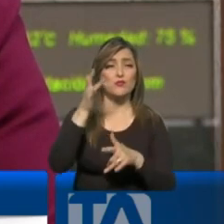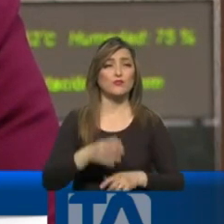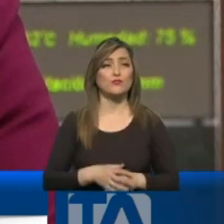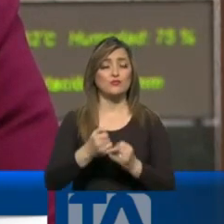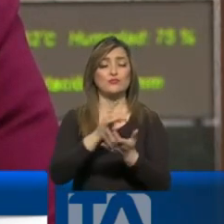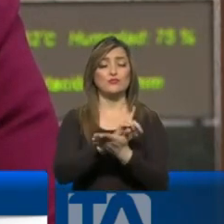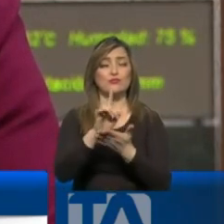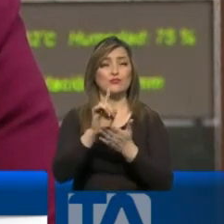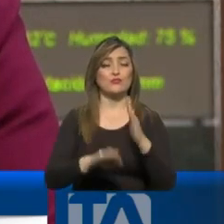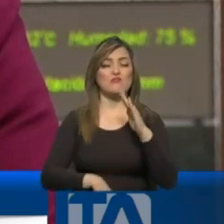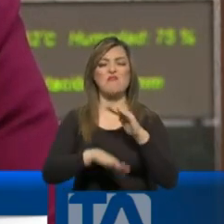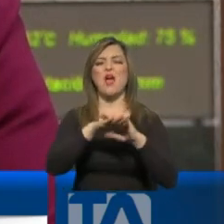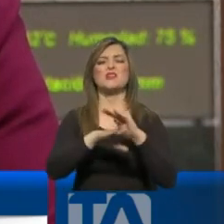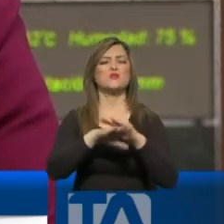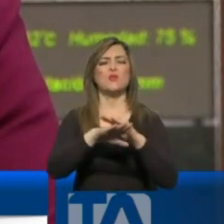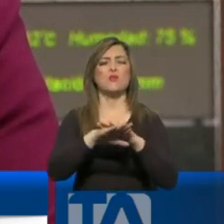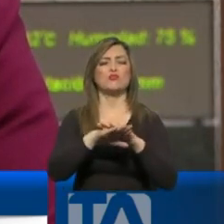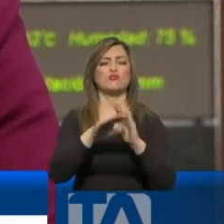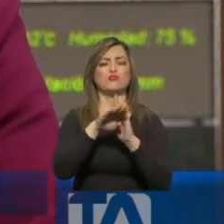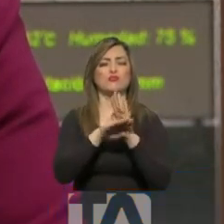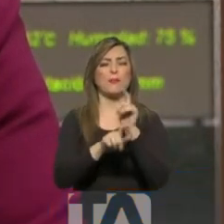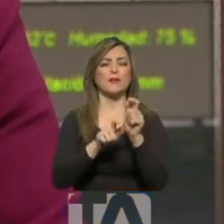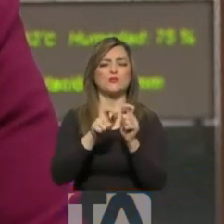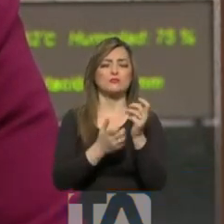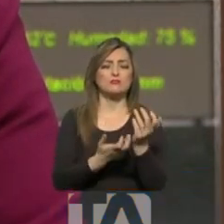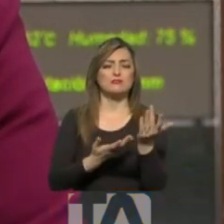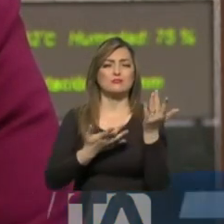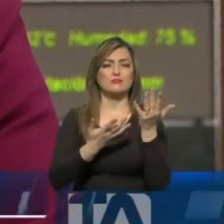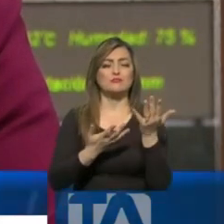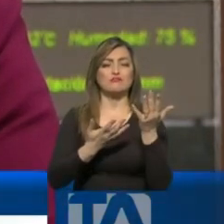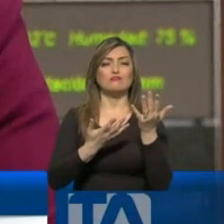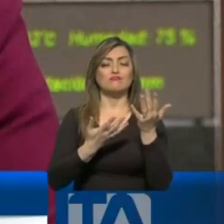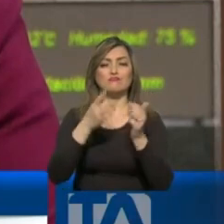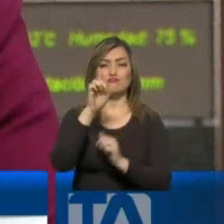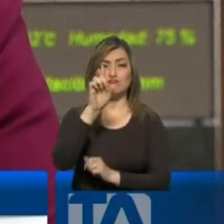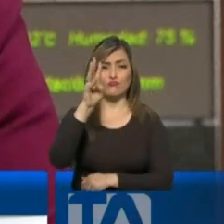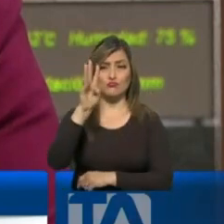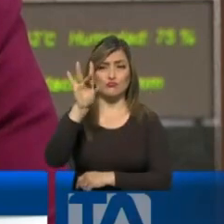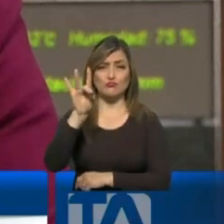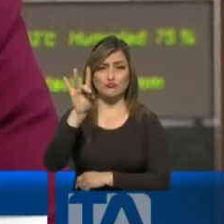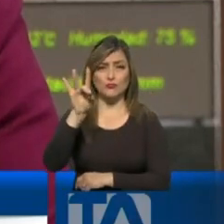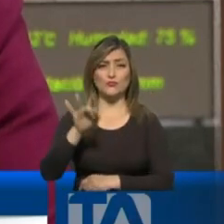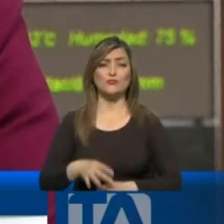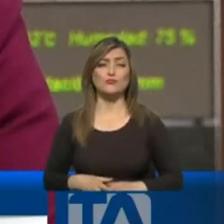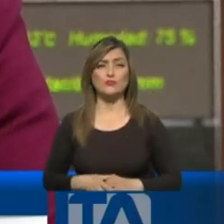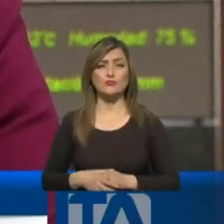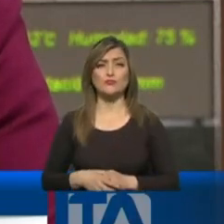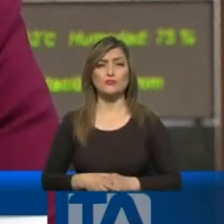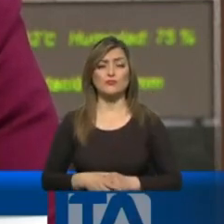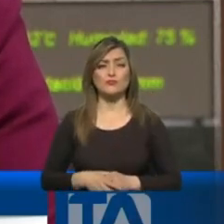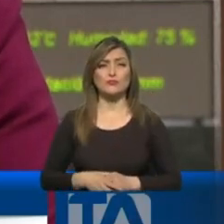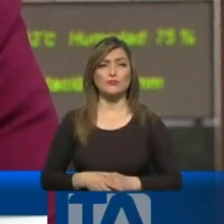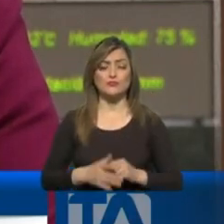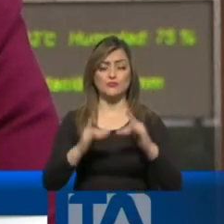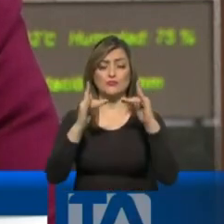se reportó el máximo número de personas en lista de espera. Tuvimos alrededor de 168 personas esperando